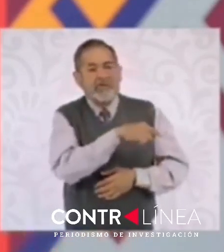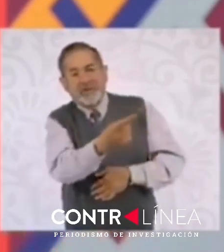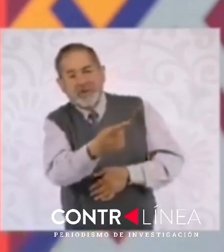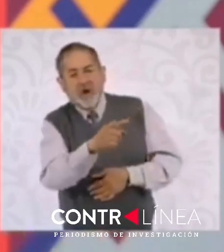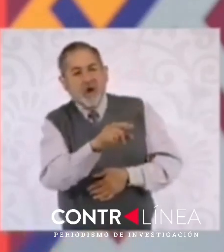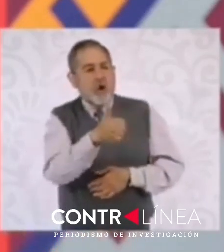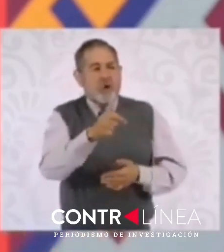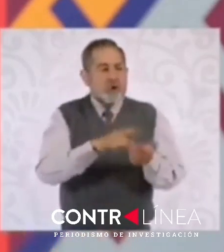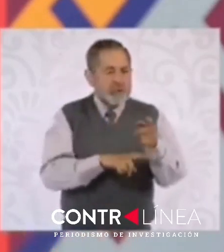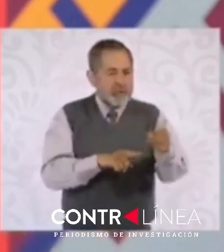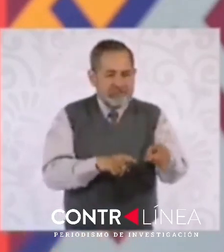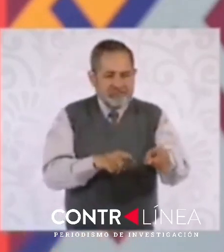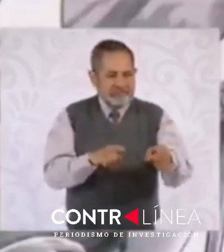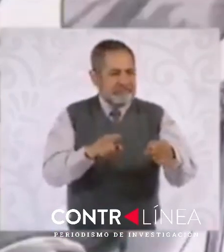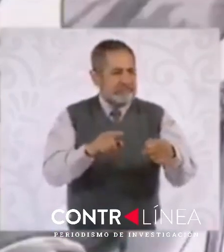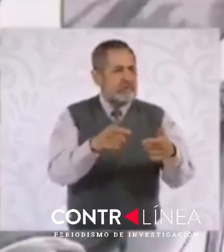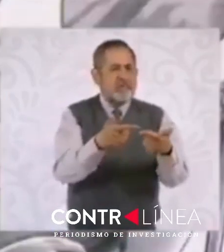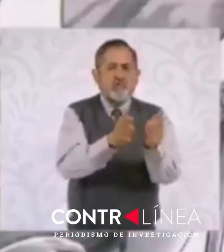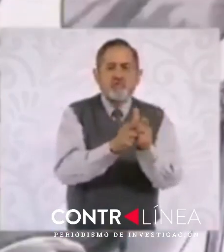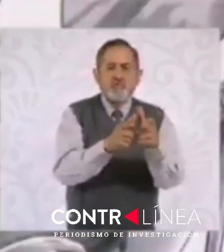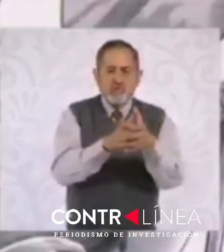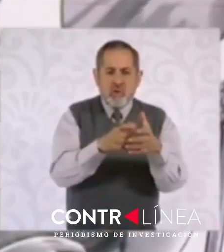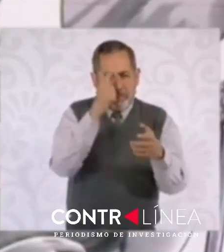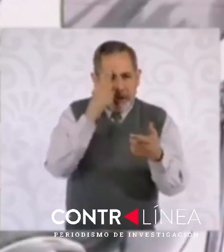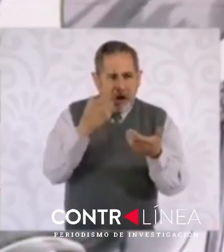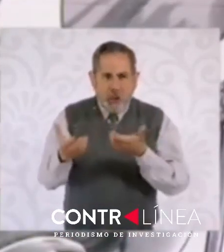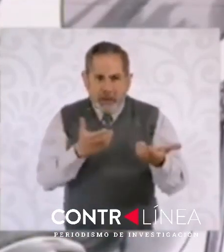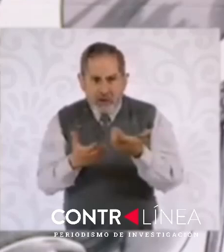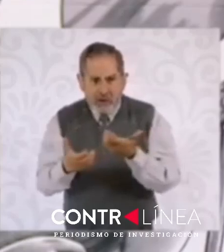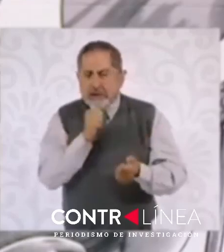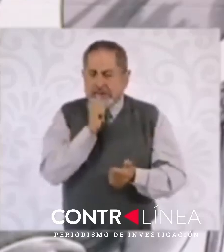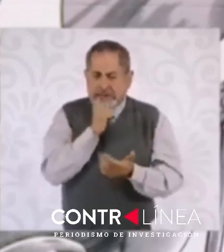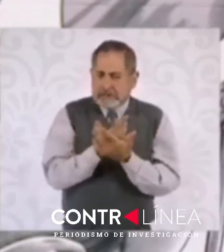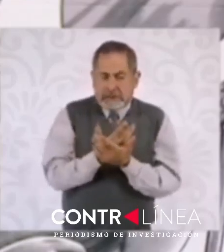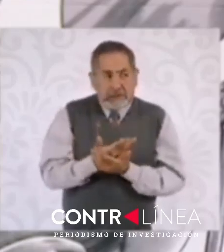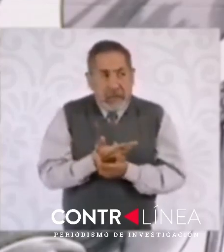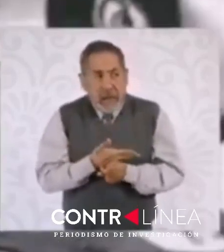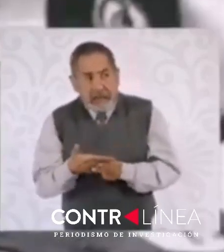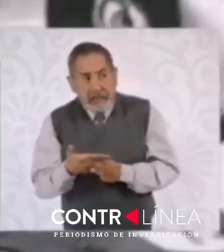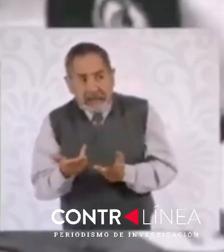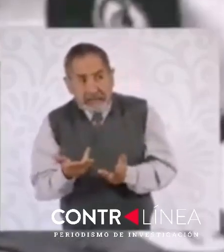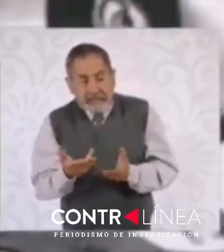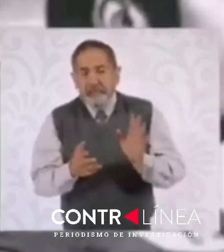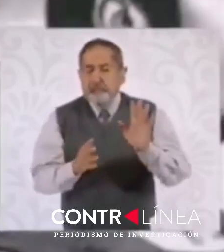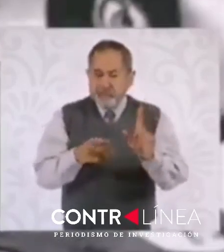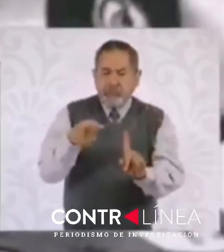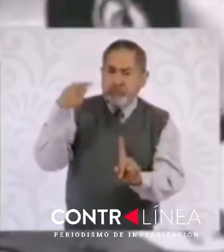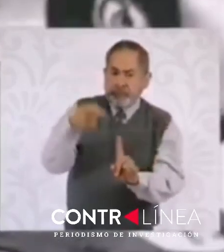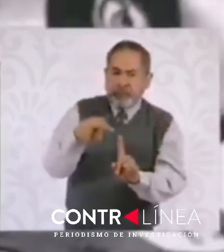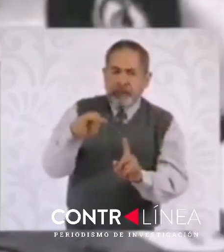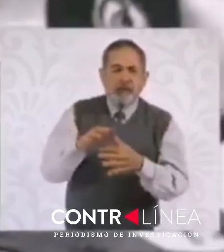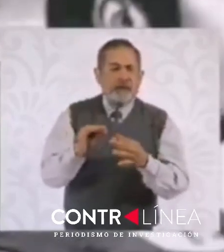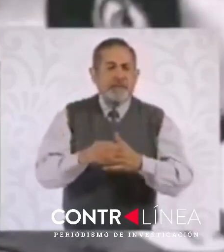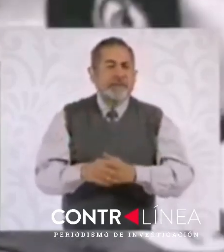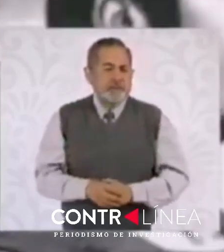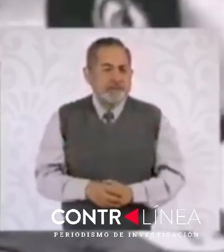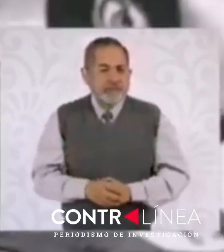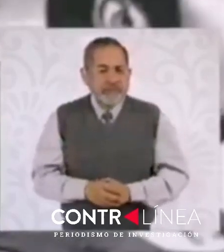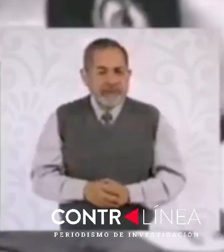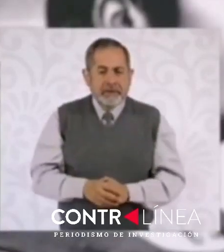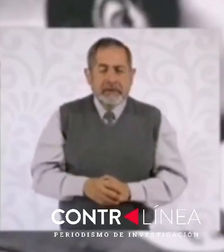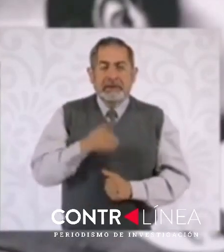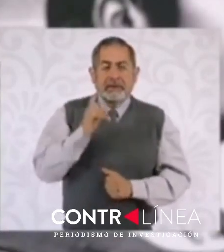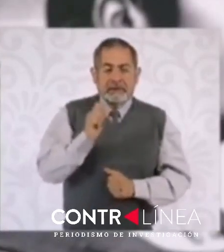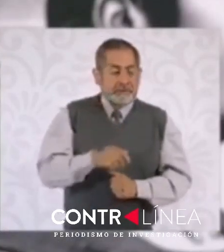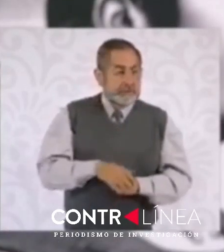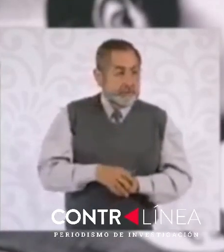otro instrumento importante de negociación comercial. Ahora, el punto medular aquí es la